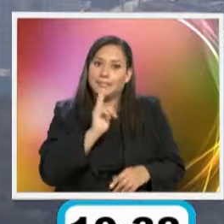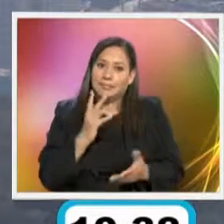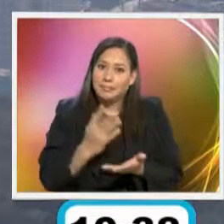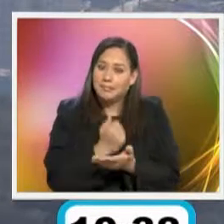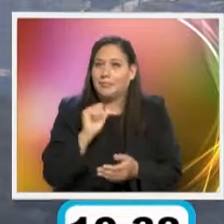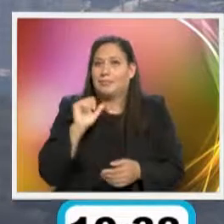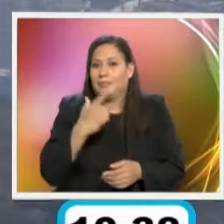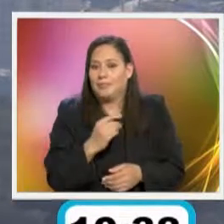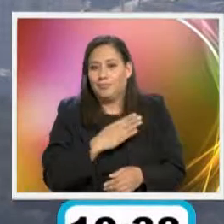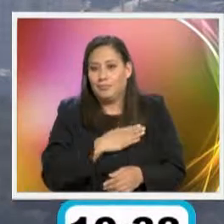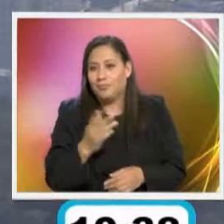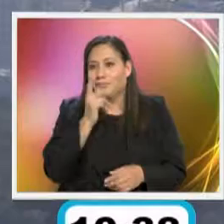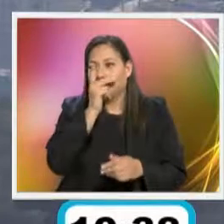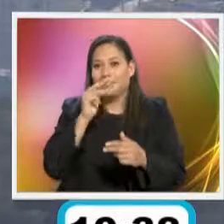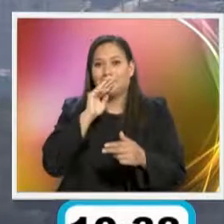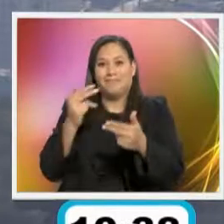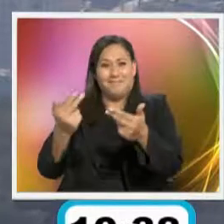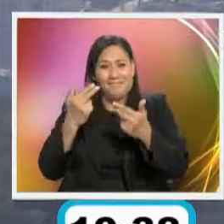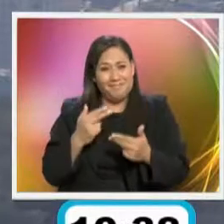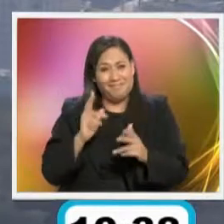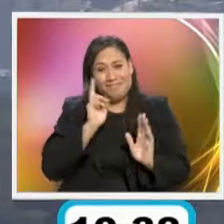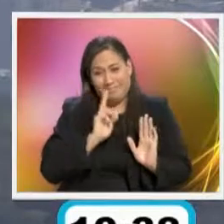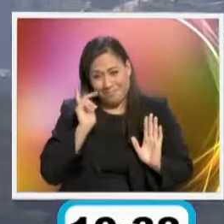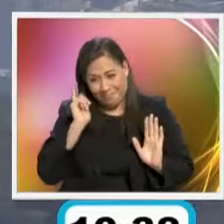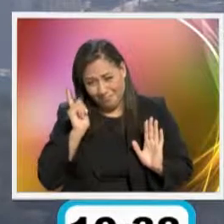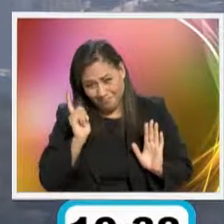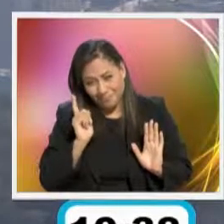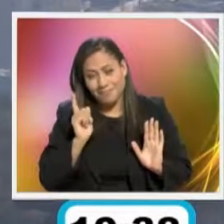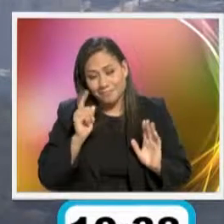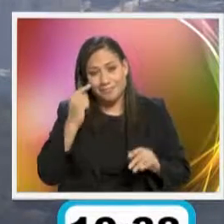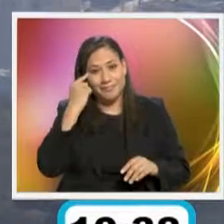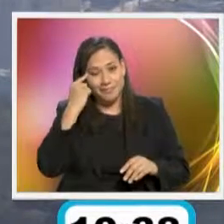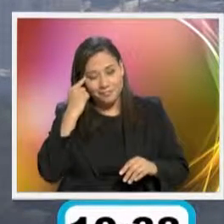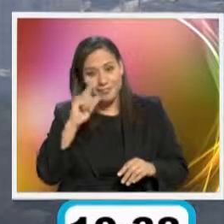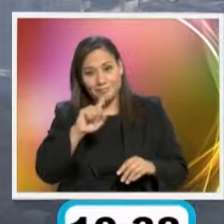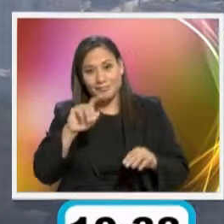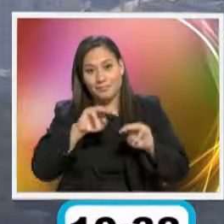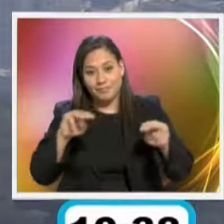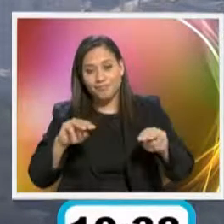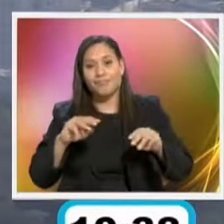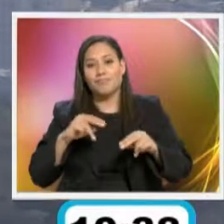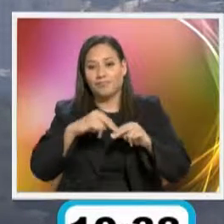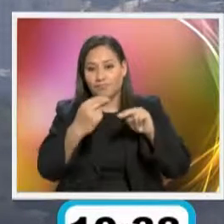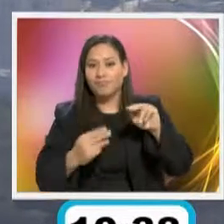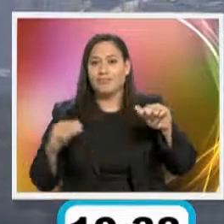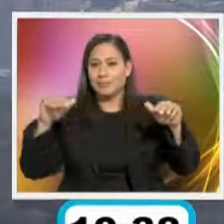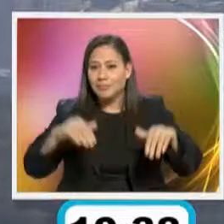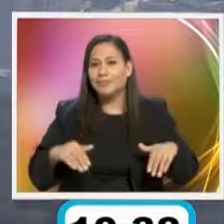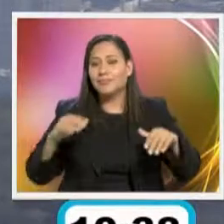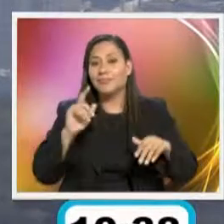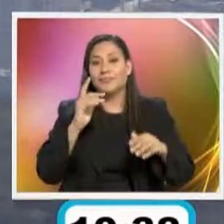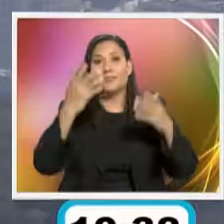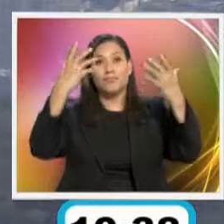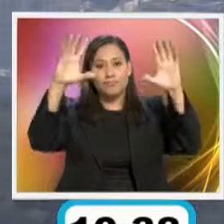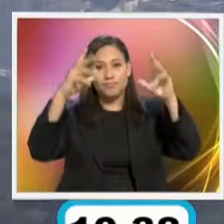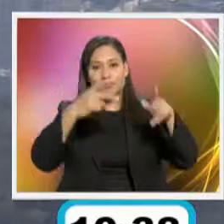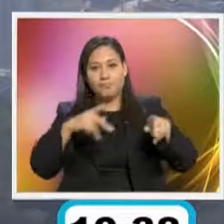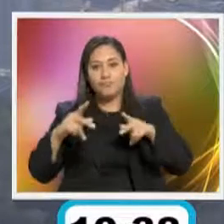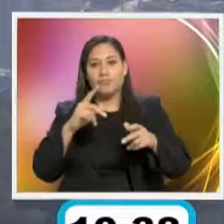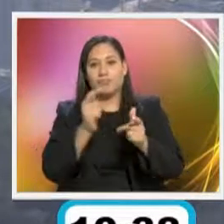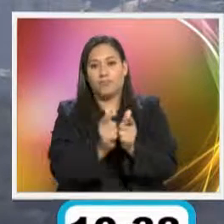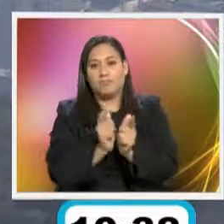algo bueno de esa precisamente ascendencia. Ojalá 100 metros, sí, por supuesto, algo le debe de servir. Voleibol de playa, grupo